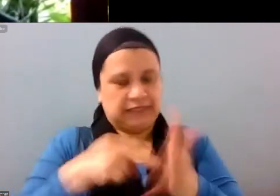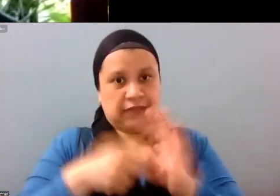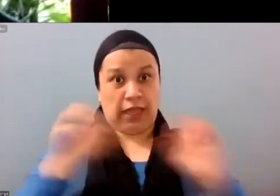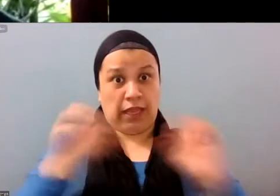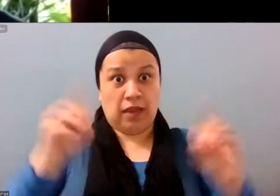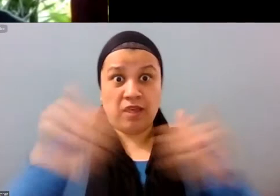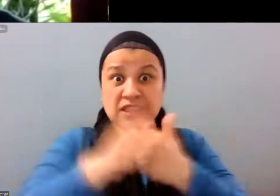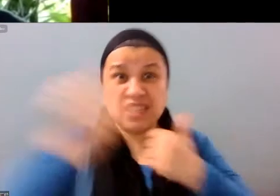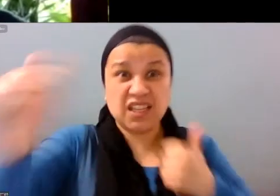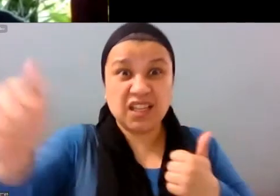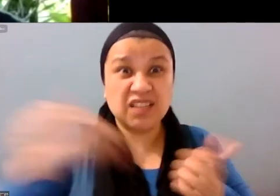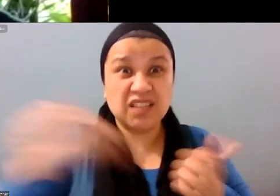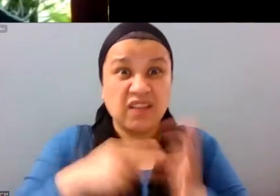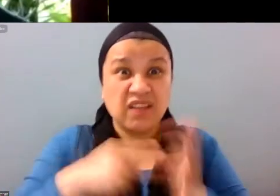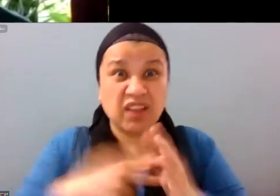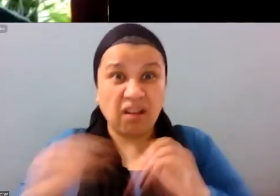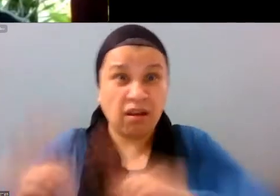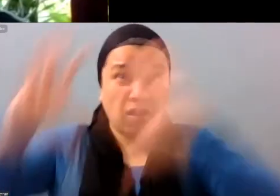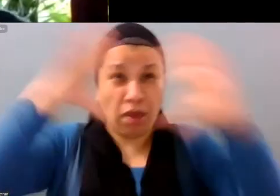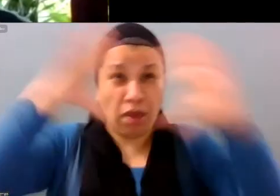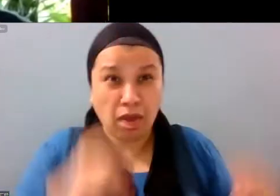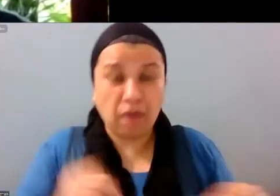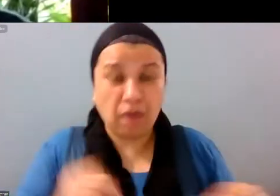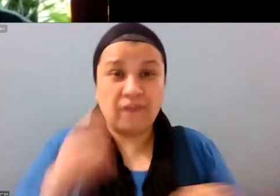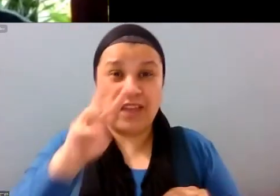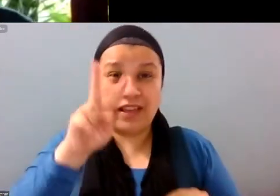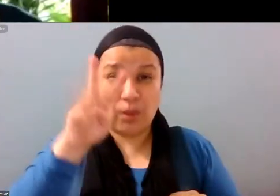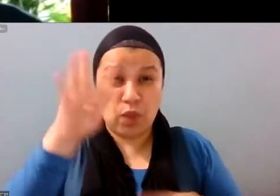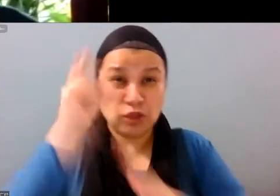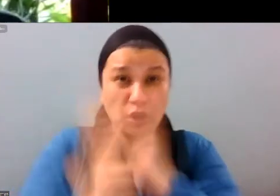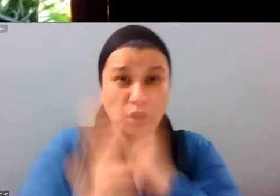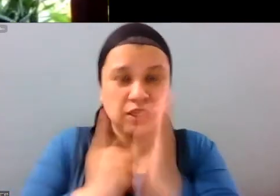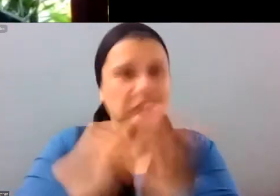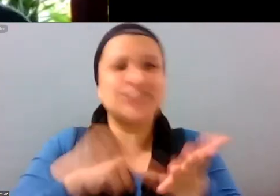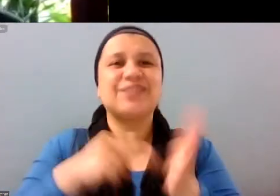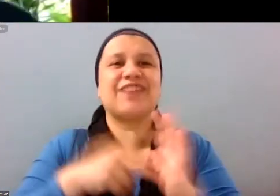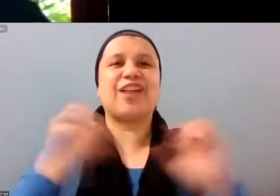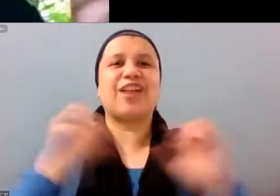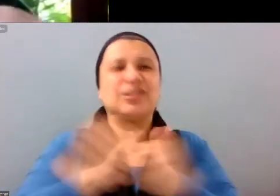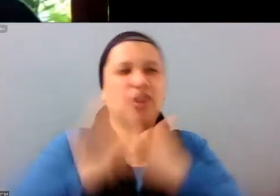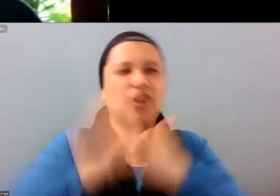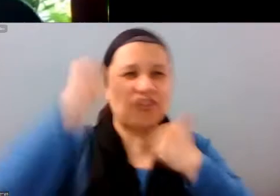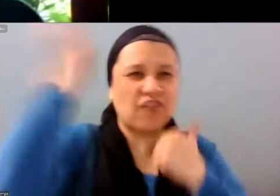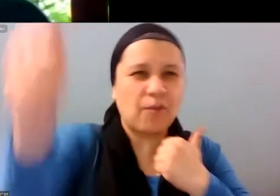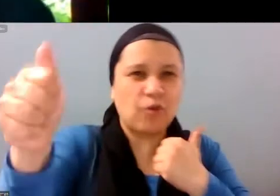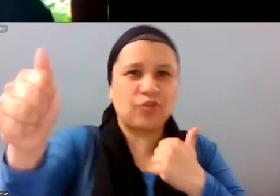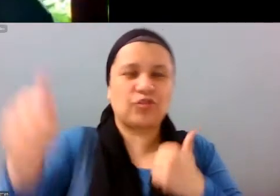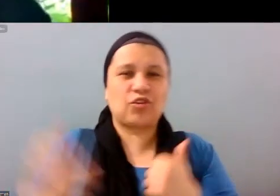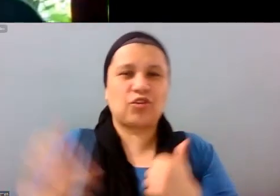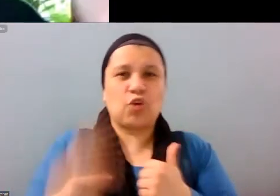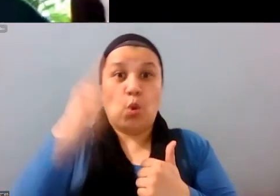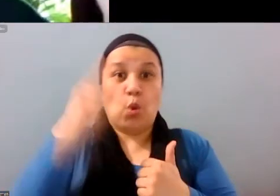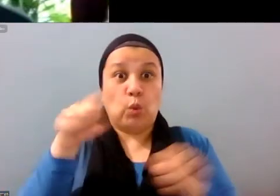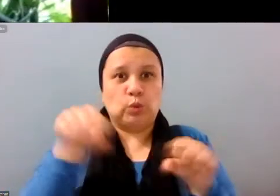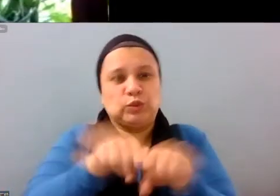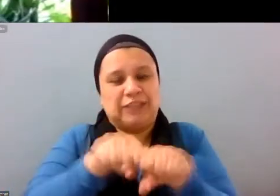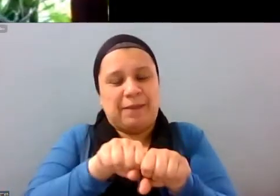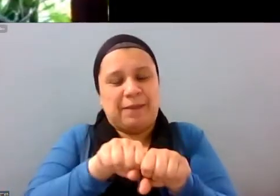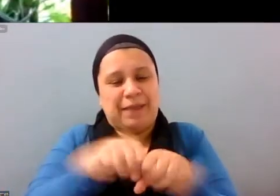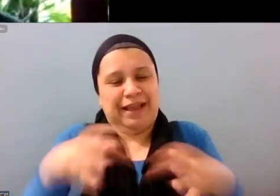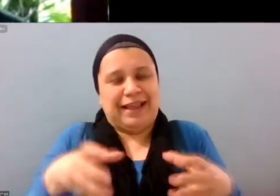sinónimo 24-7 eso es lo que refleja es una educación remota tratando de acomodar un zapato 35 en un pie